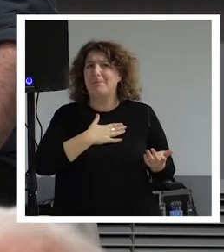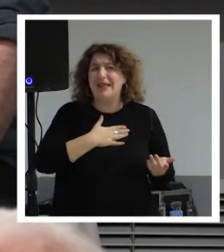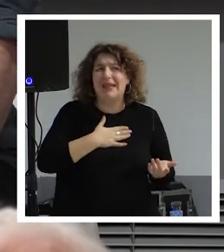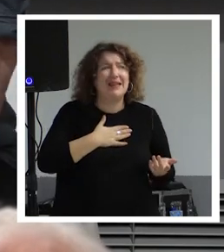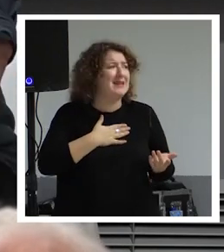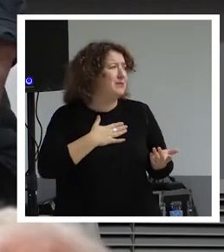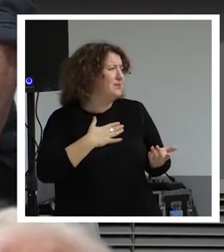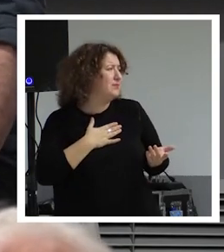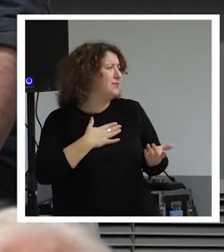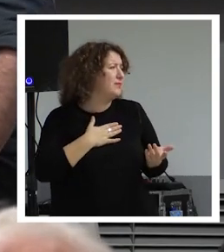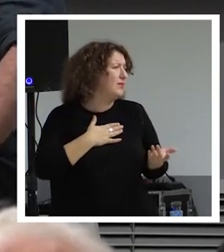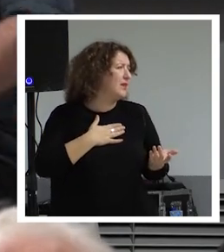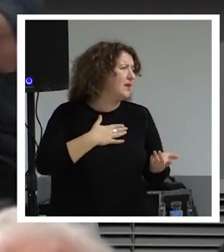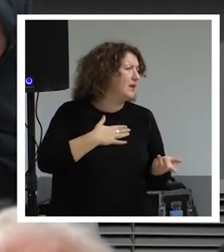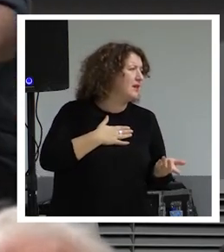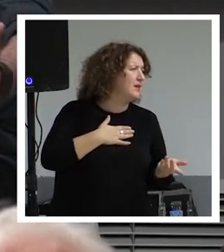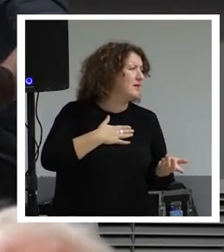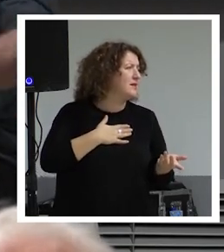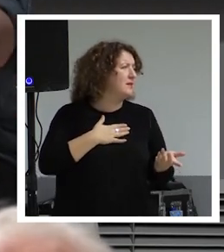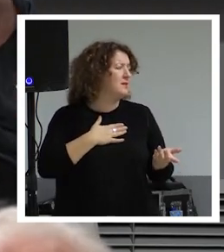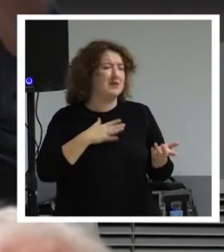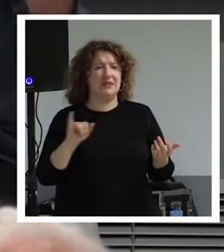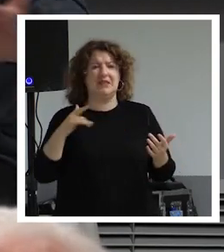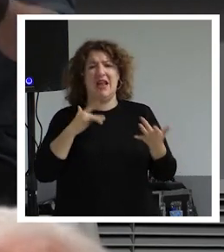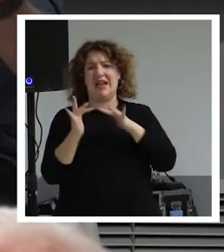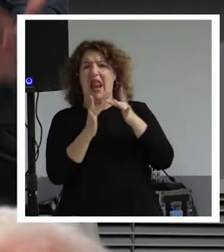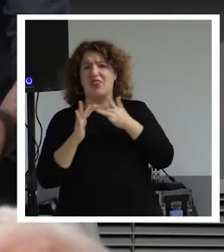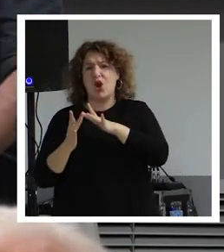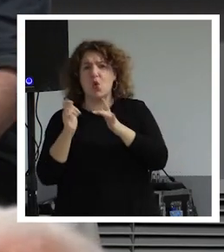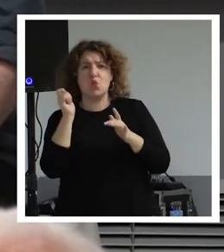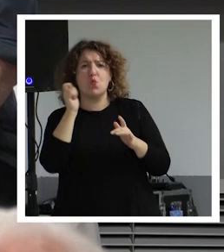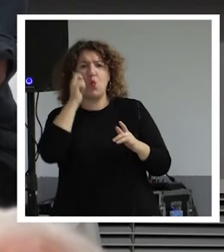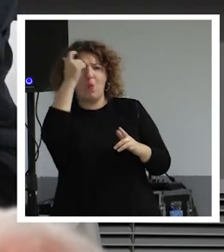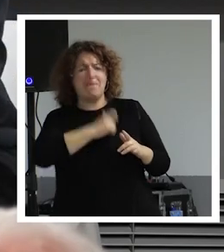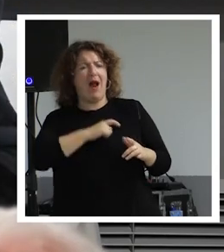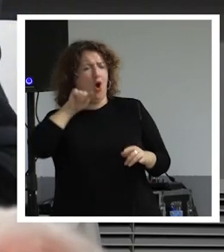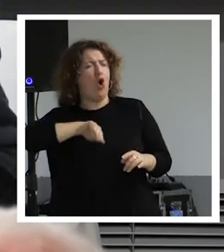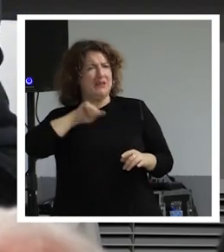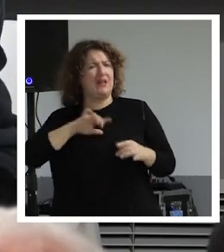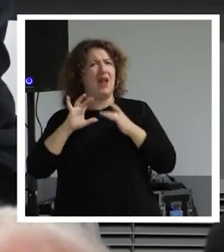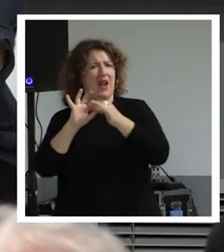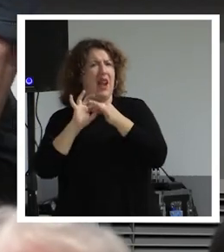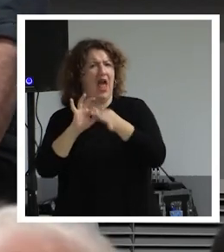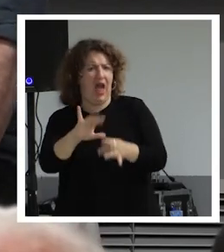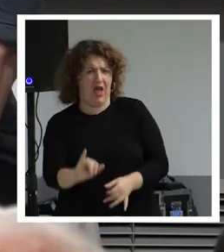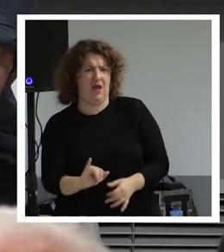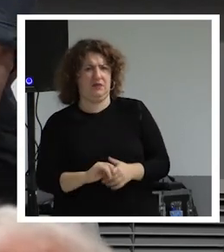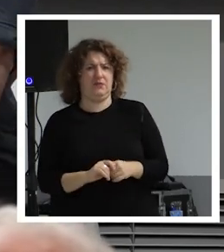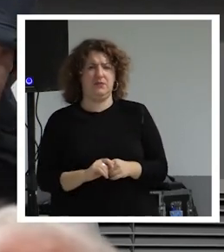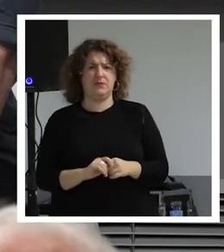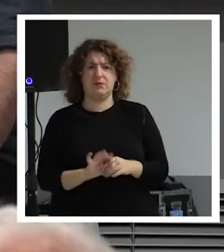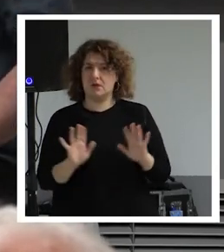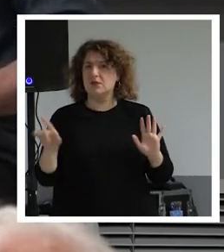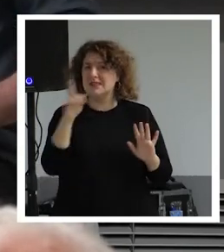alejado de la capital o alejado del centro que son los distintos usos que se le dan para mí es un lugar